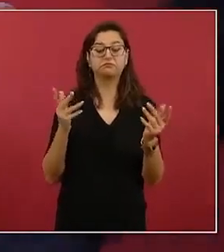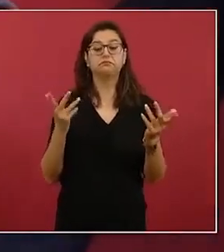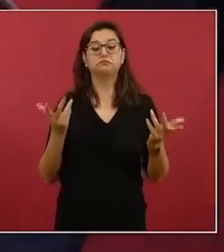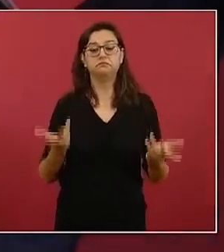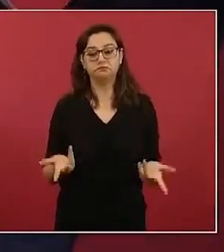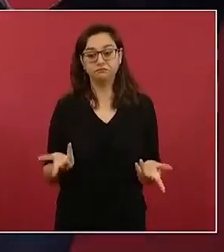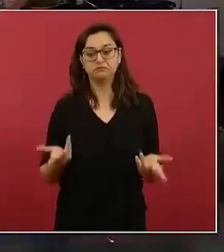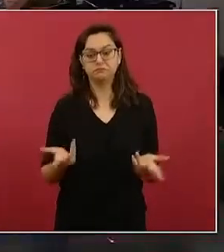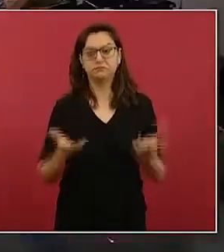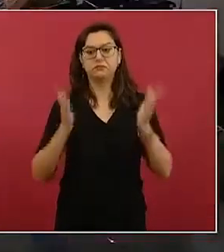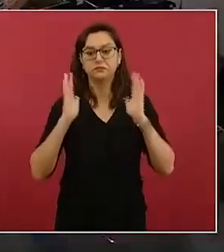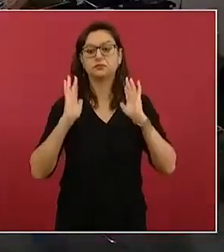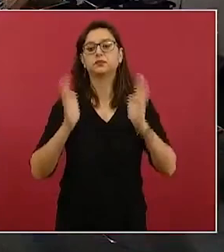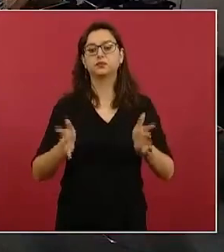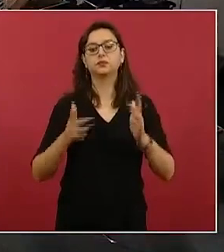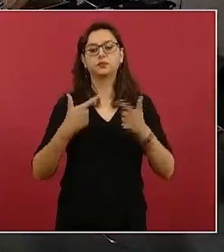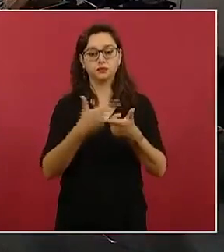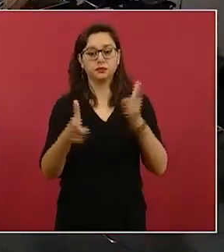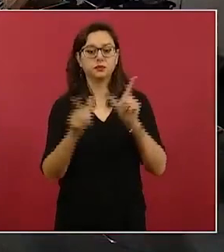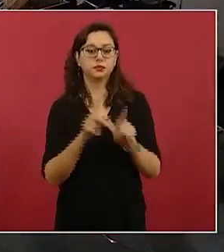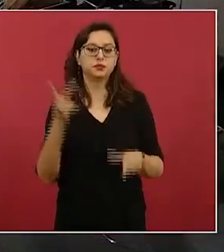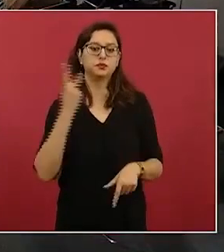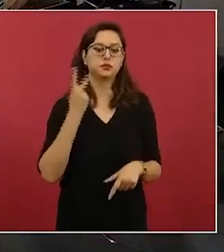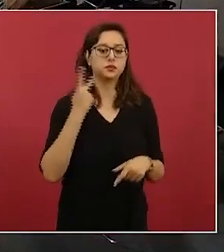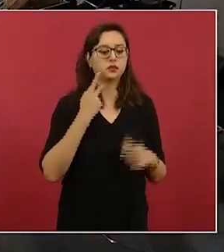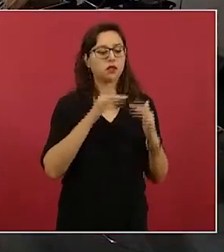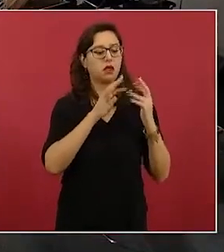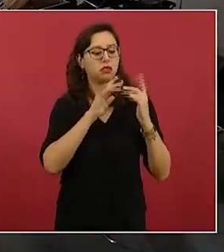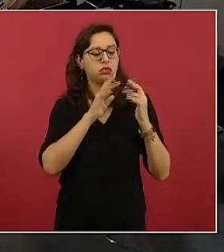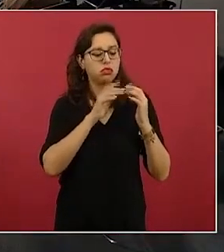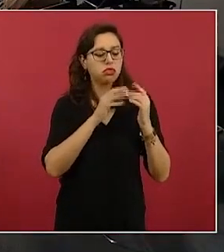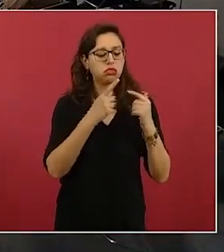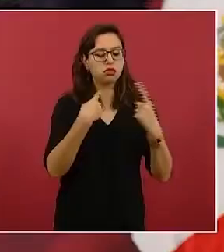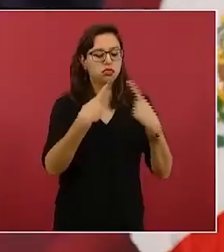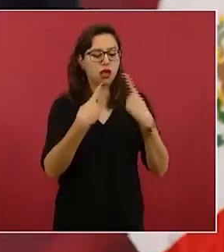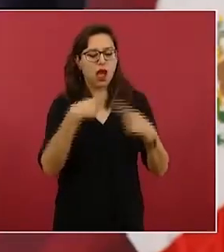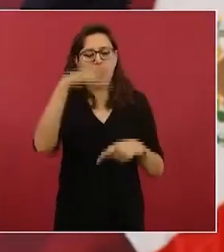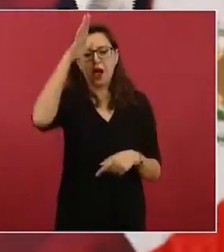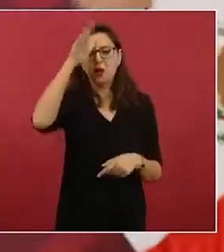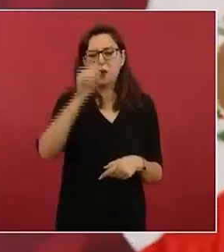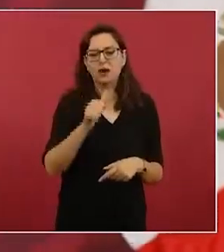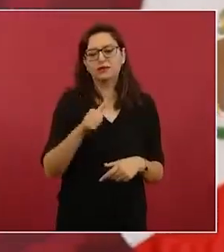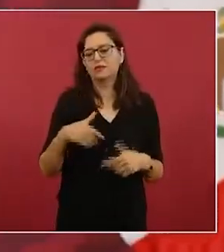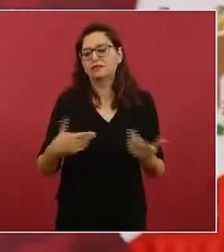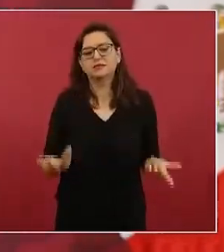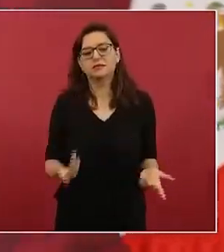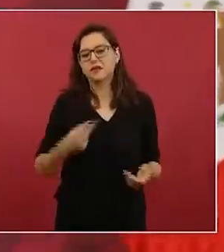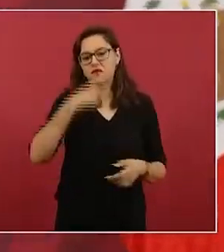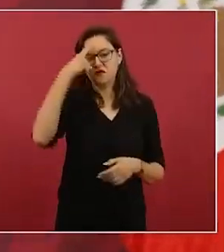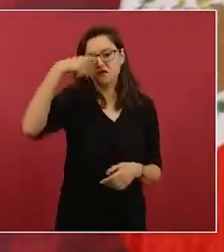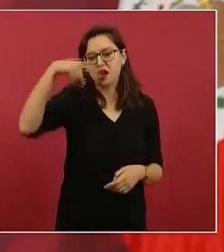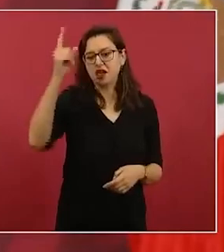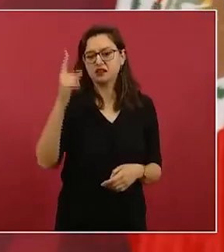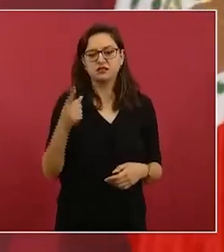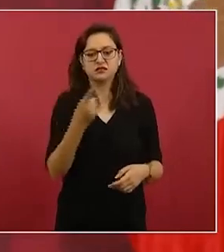Arriba se pusieron de acuerdo. Bueno, pues eso lo resuelven con cenas y con